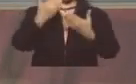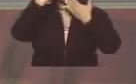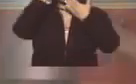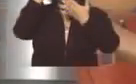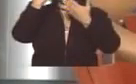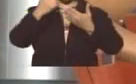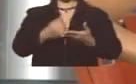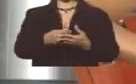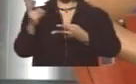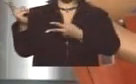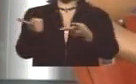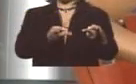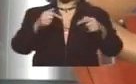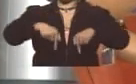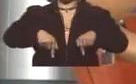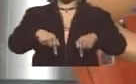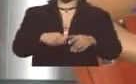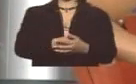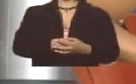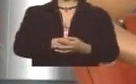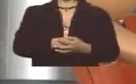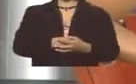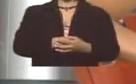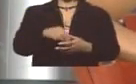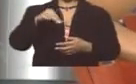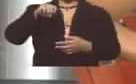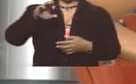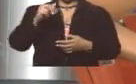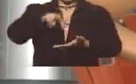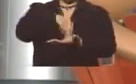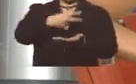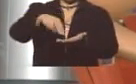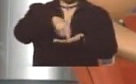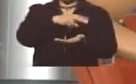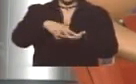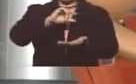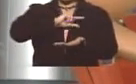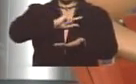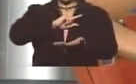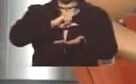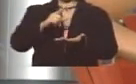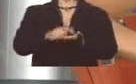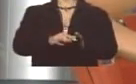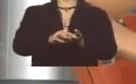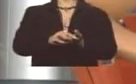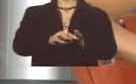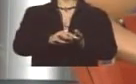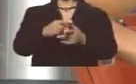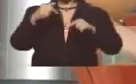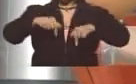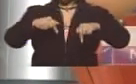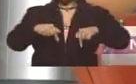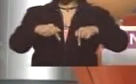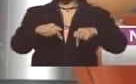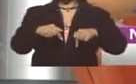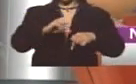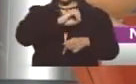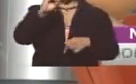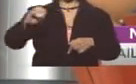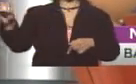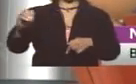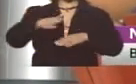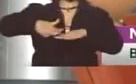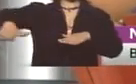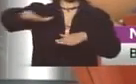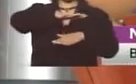acá. Gracias, Mareli, gracias por la invitación. Así es, Nomineli Rivas, bailadora de joropo tuyero, facilitadora también de joropo tuyero